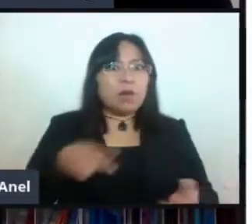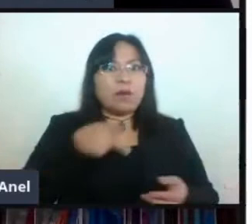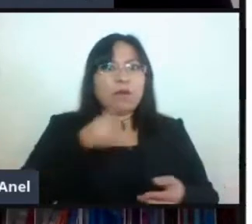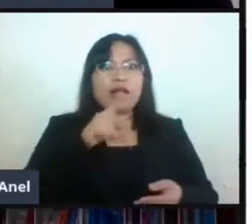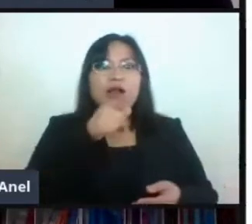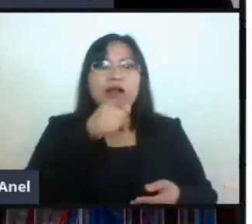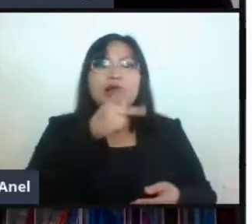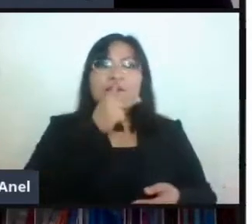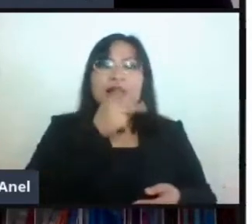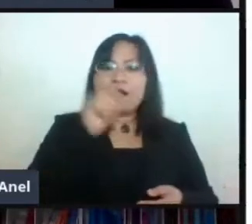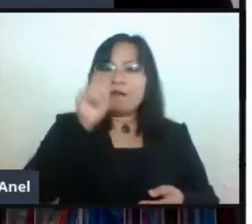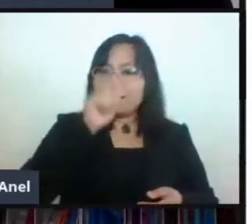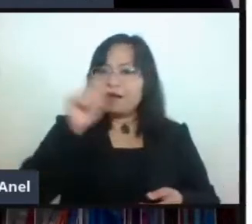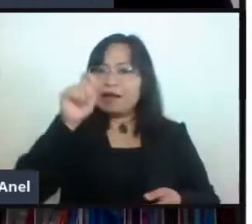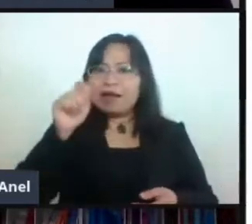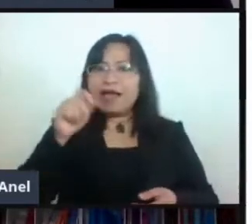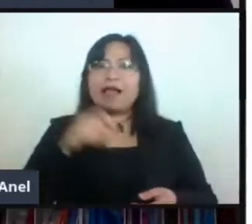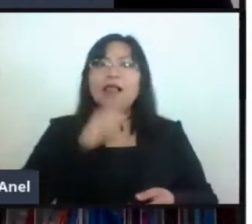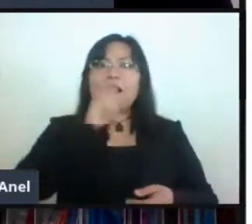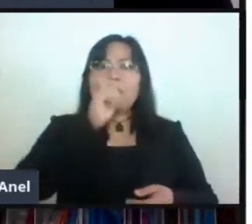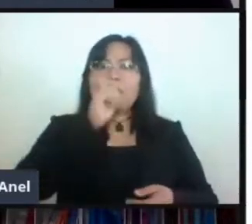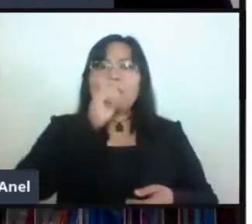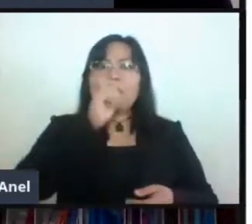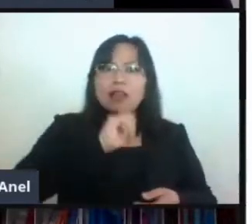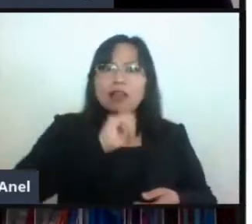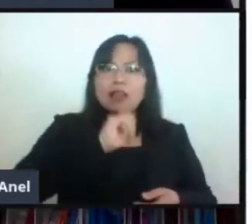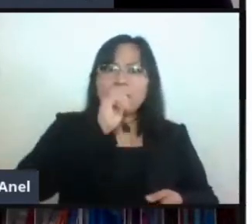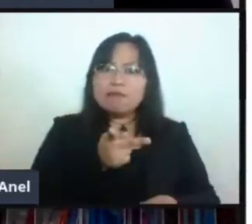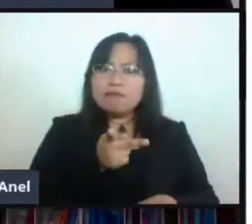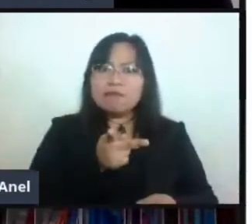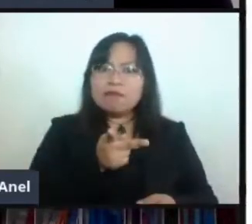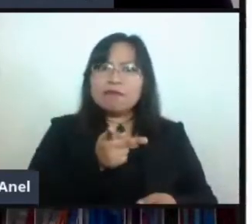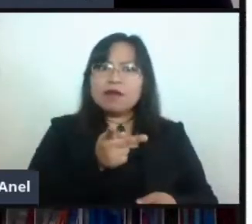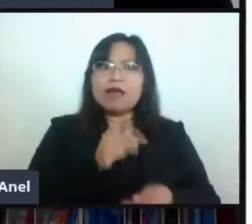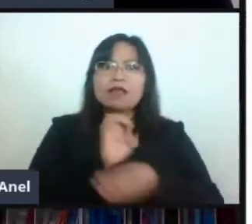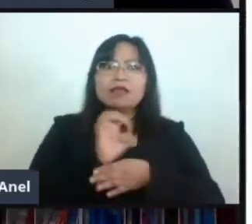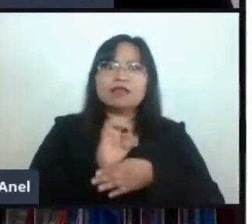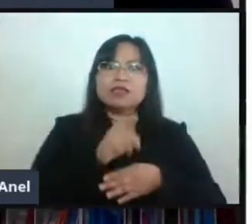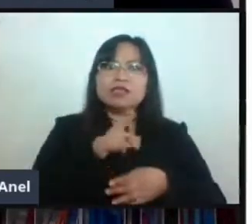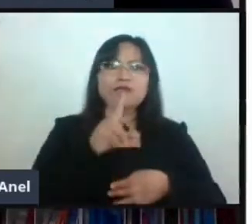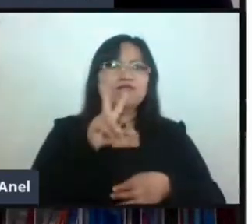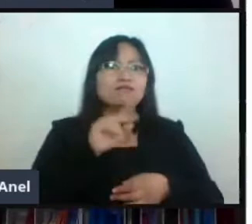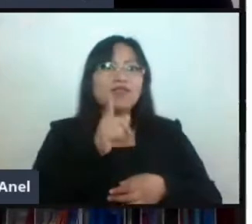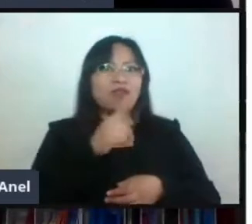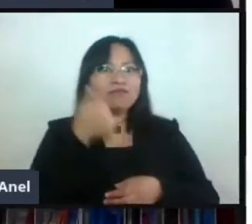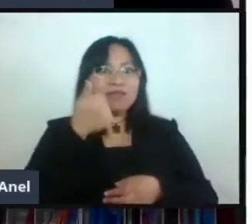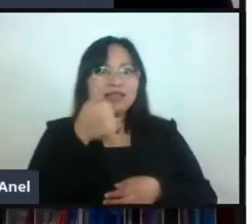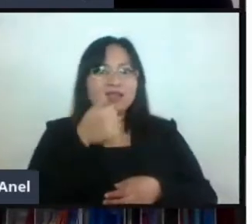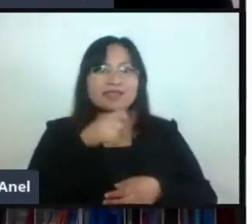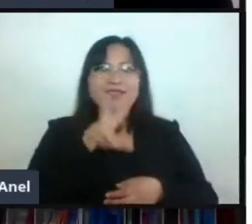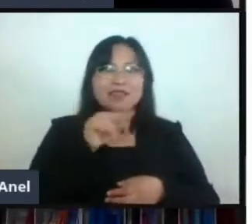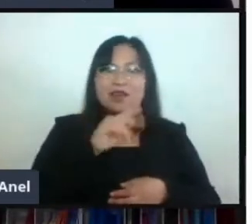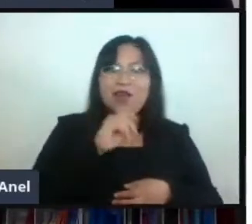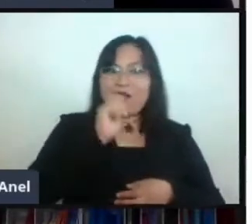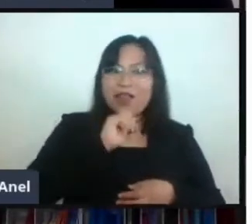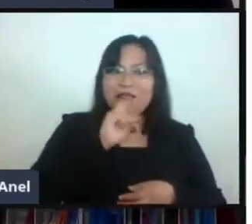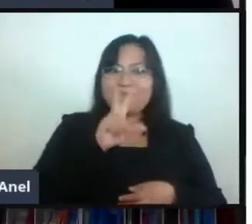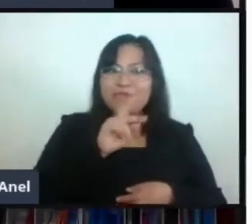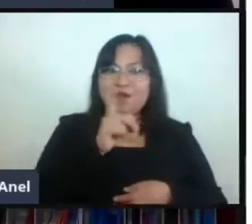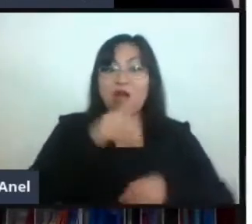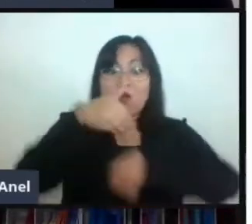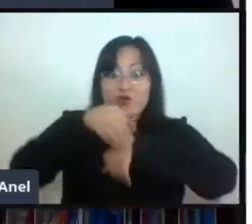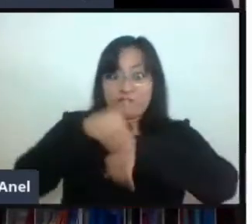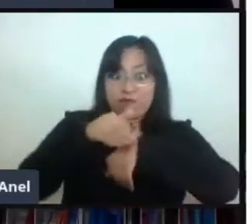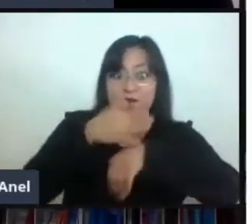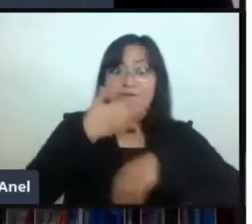de escribir helados. Los helados que contó no son los 6 que puso, está escribiendo el numeral, fíjense qué